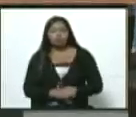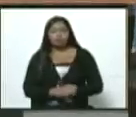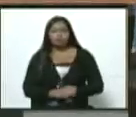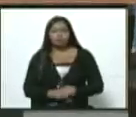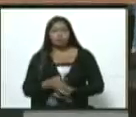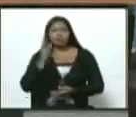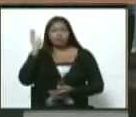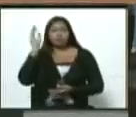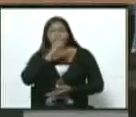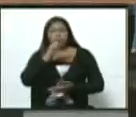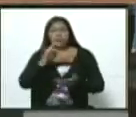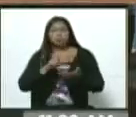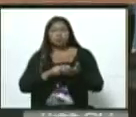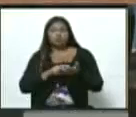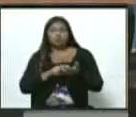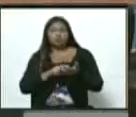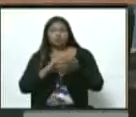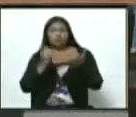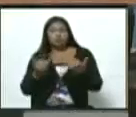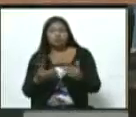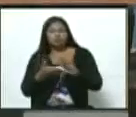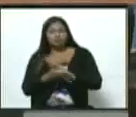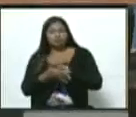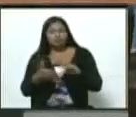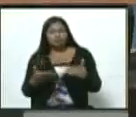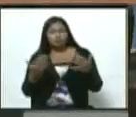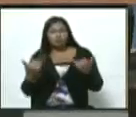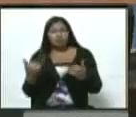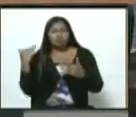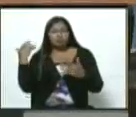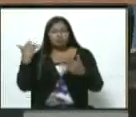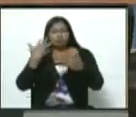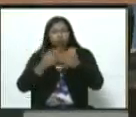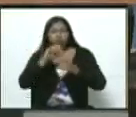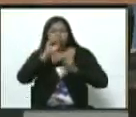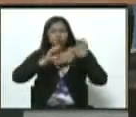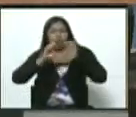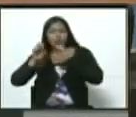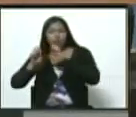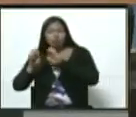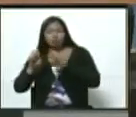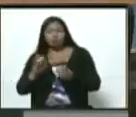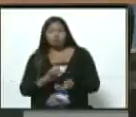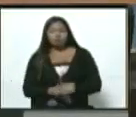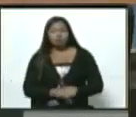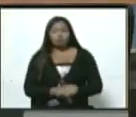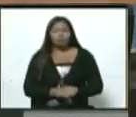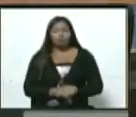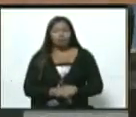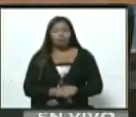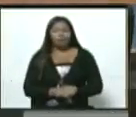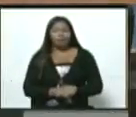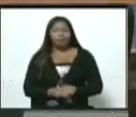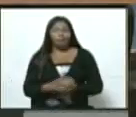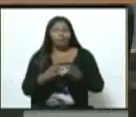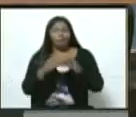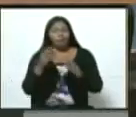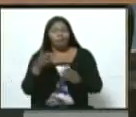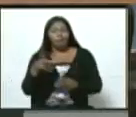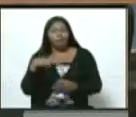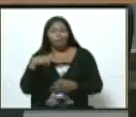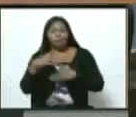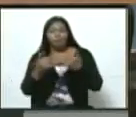Asamblea Nacional, que ha venido evaluando todo lo relacionado a los